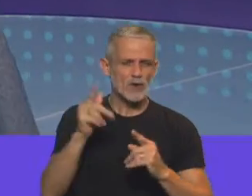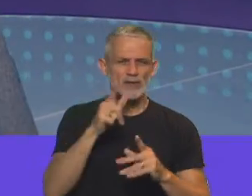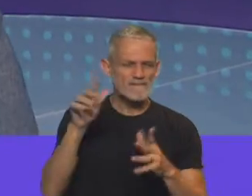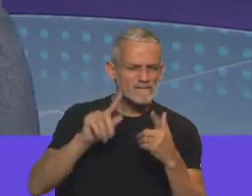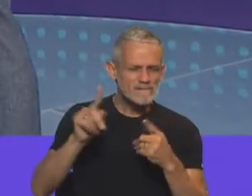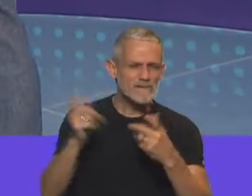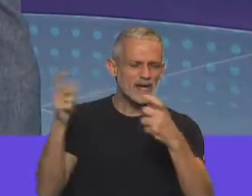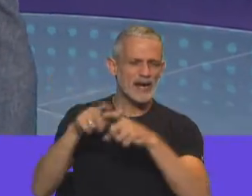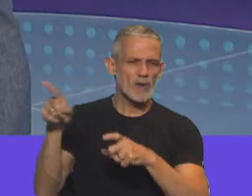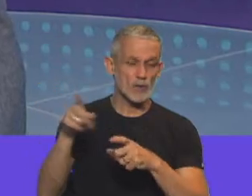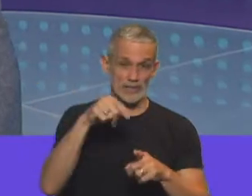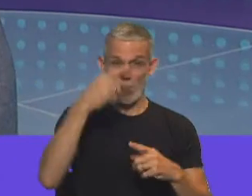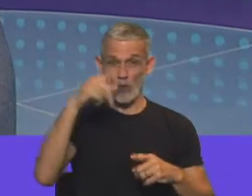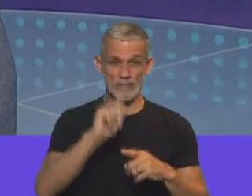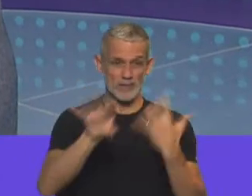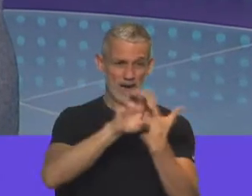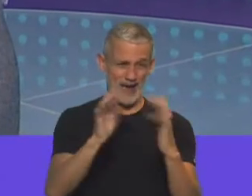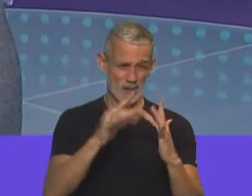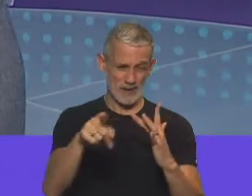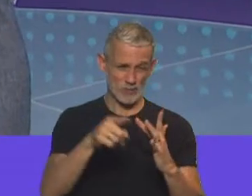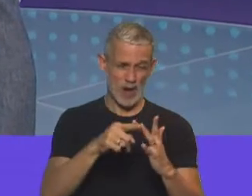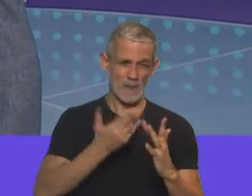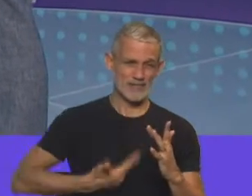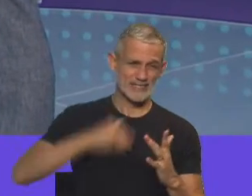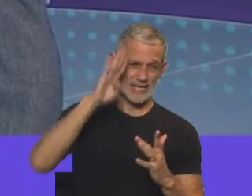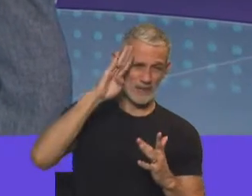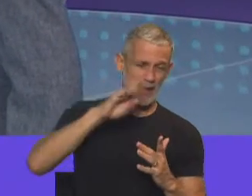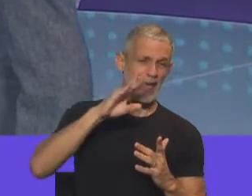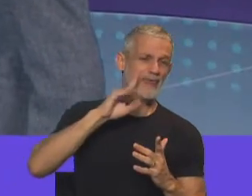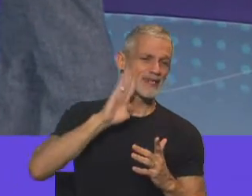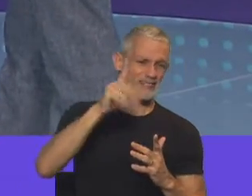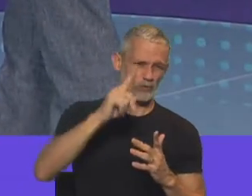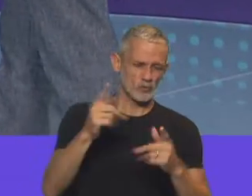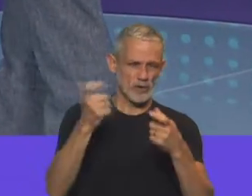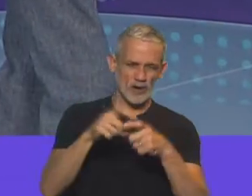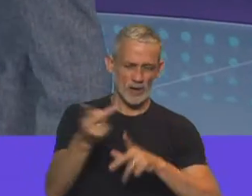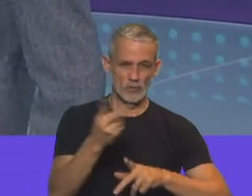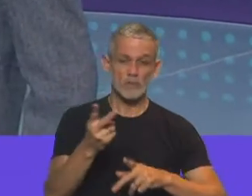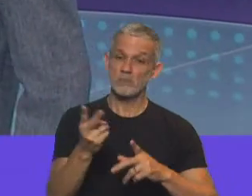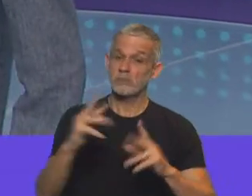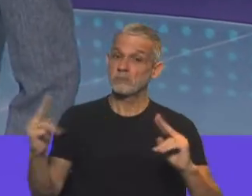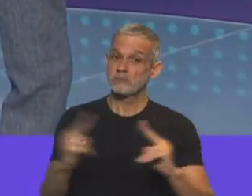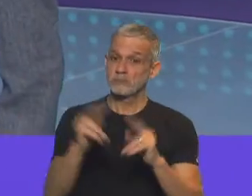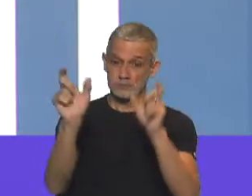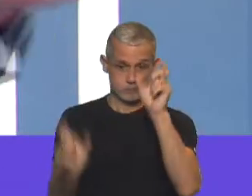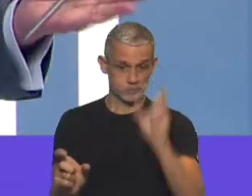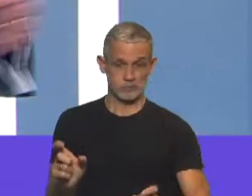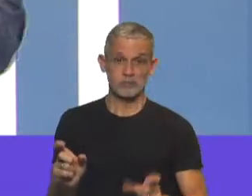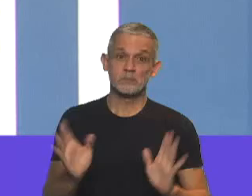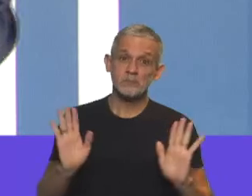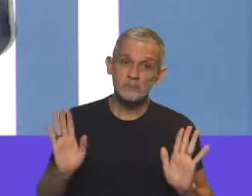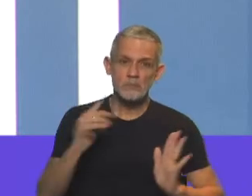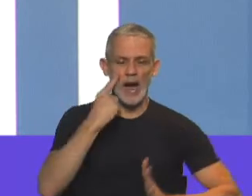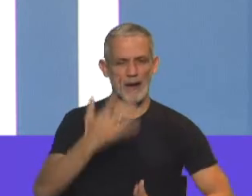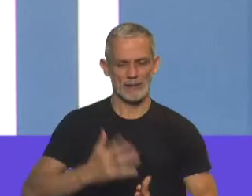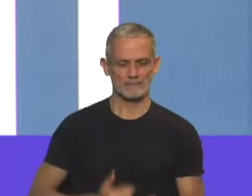tuvieron el presidente fernández y el presidente de los eeuu joe biden un encuentro entre ambos mandatarios es exclusiva vamos a